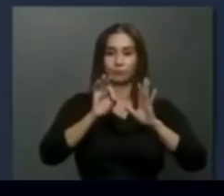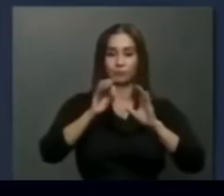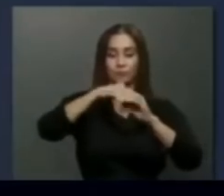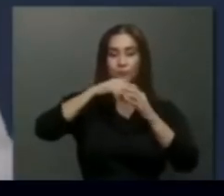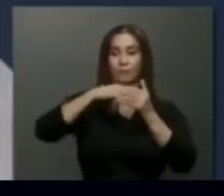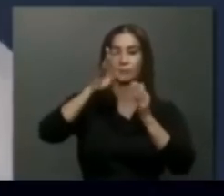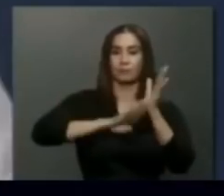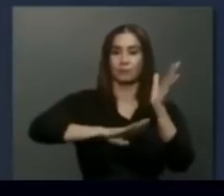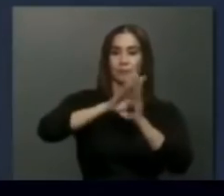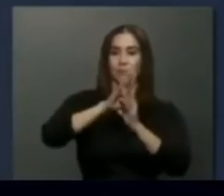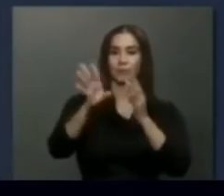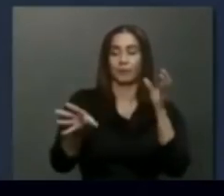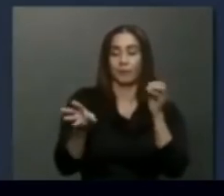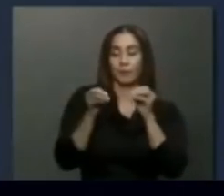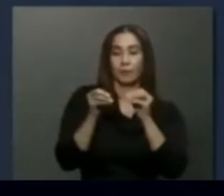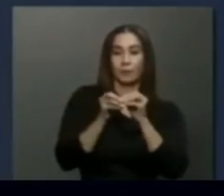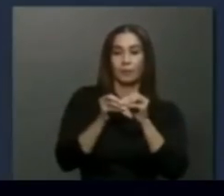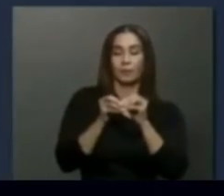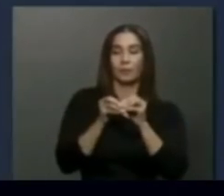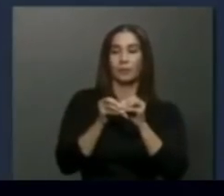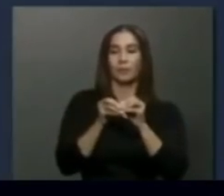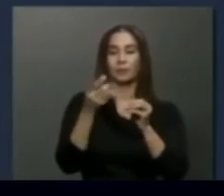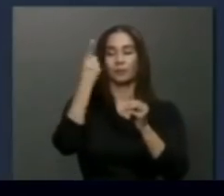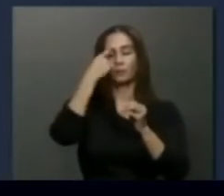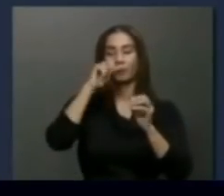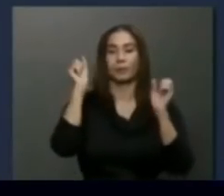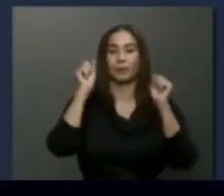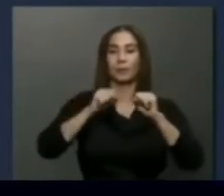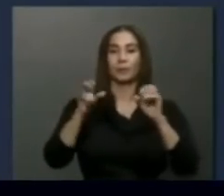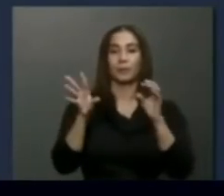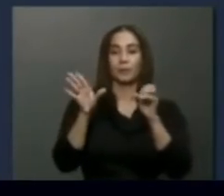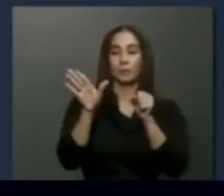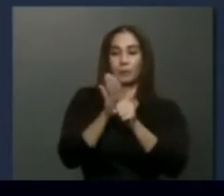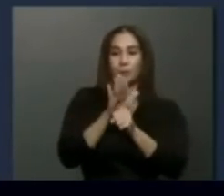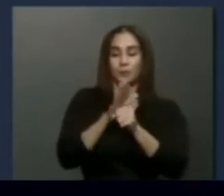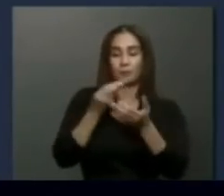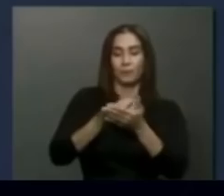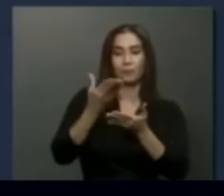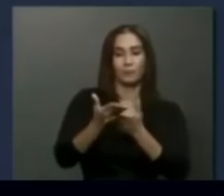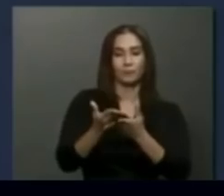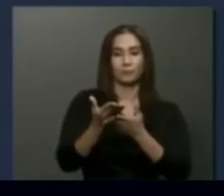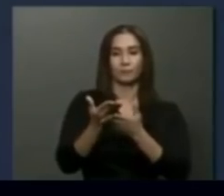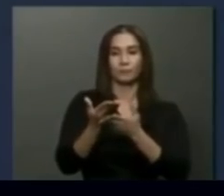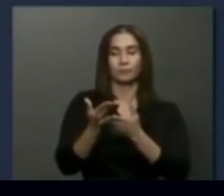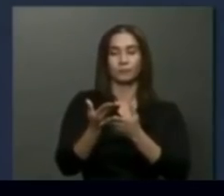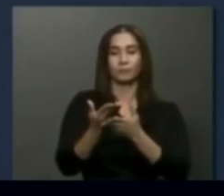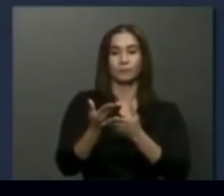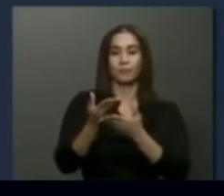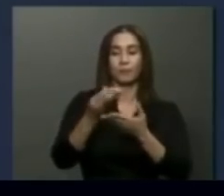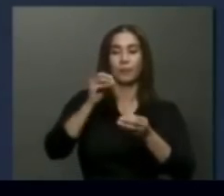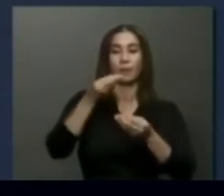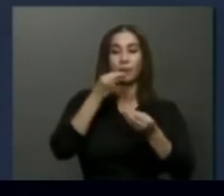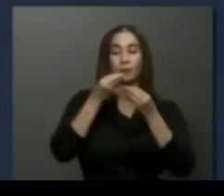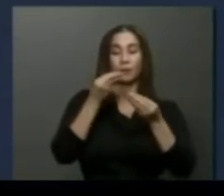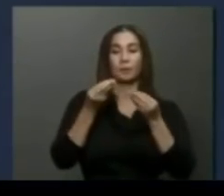Supérate de un aporte adicional para que puedan complementar los recursos destinados a la compra